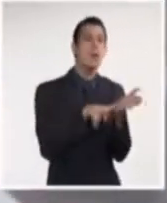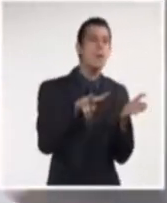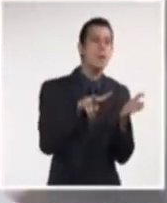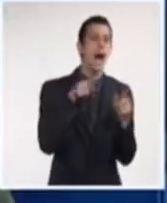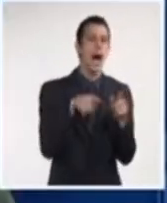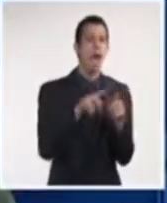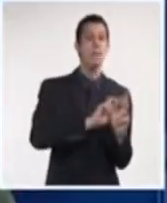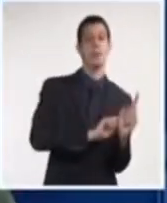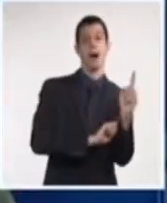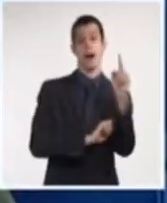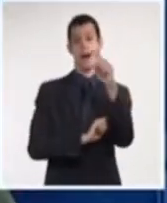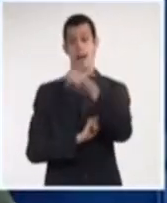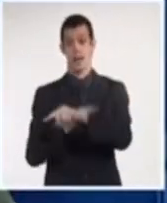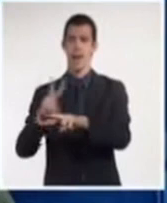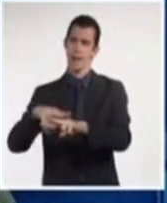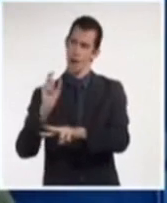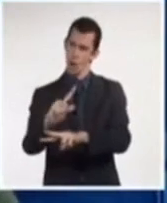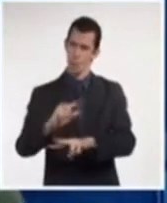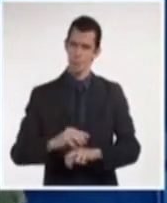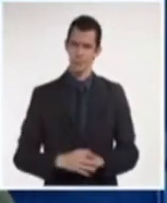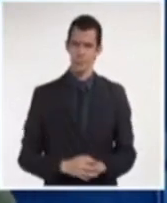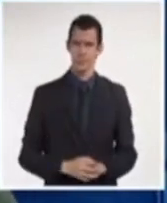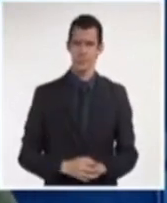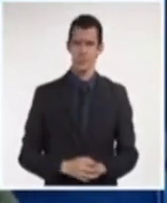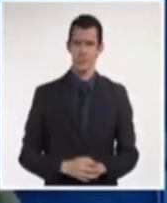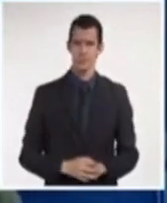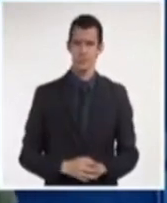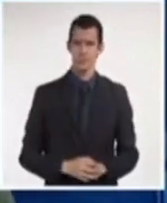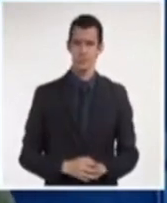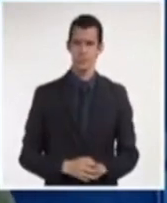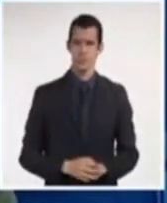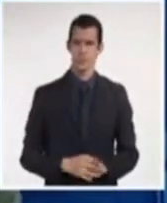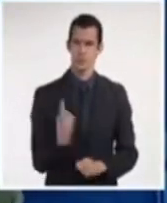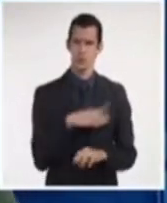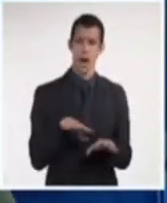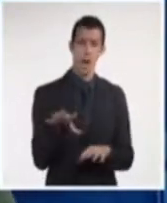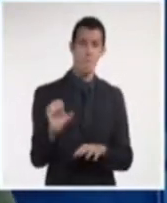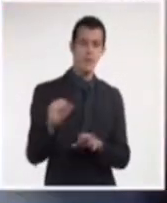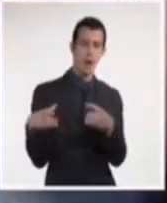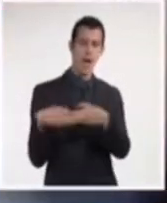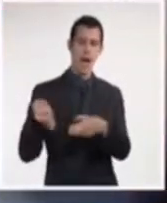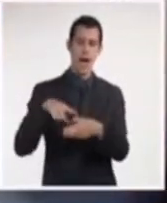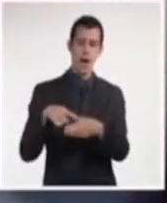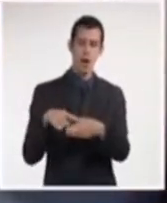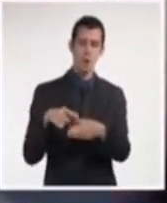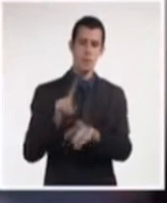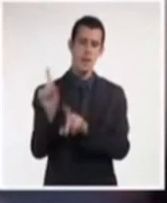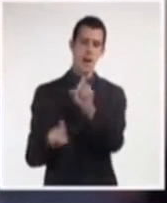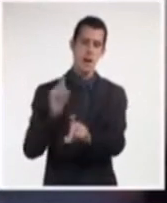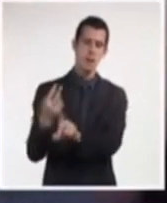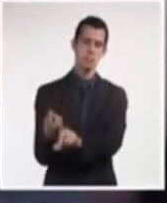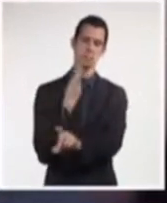y familiaridad, lo que les permite compactar estas cadenas delictivas y tener una mejor organización y así dificultar el actuar